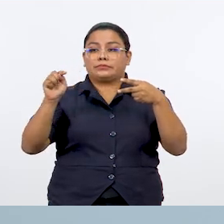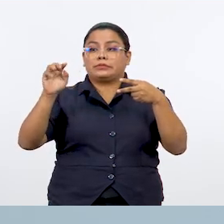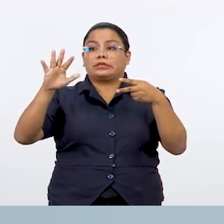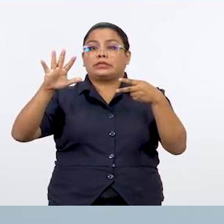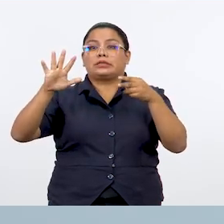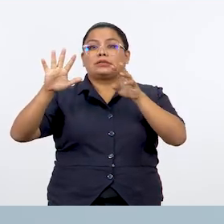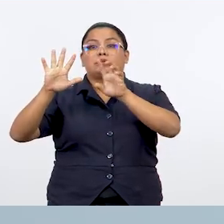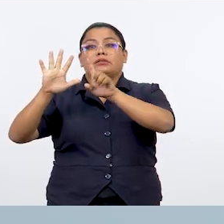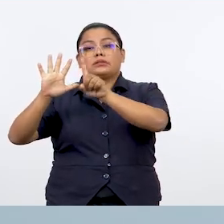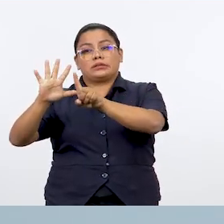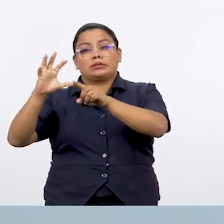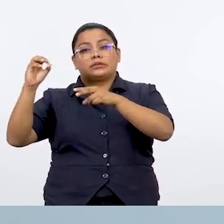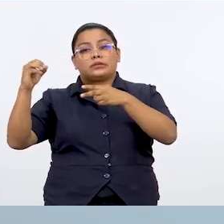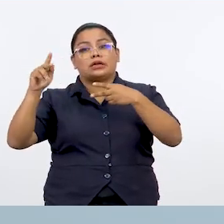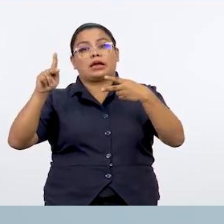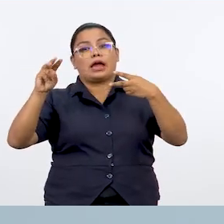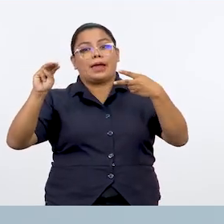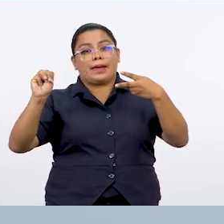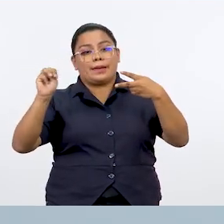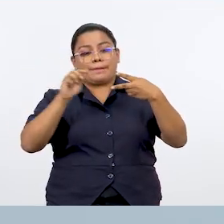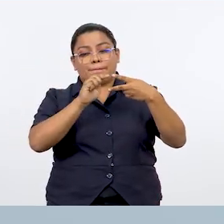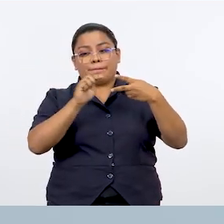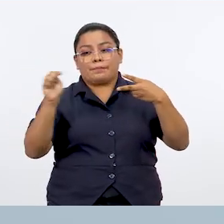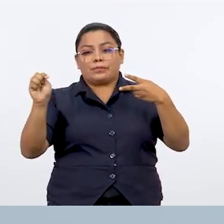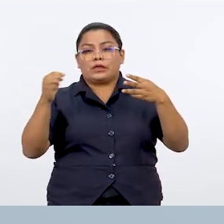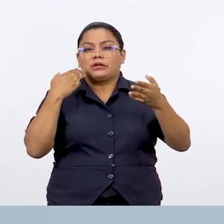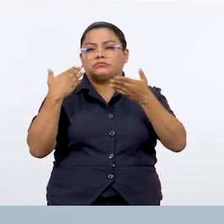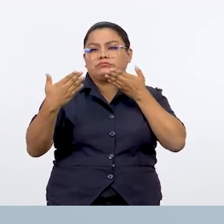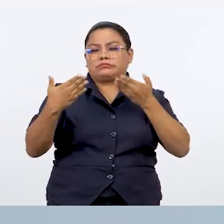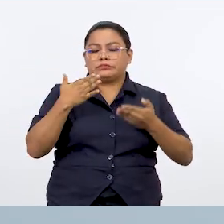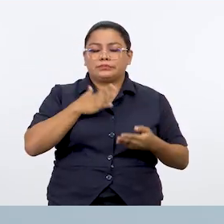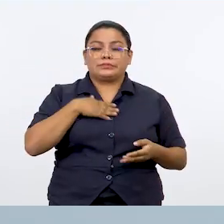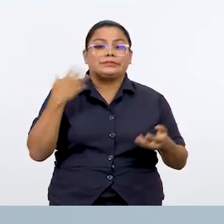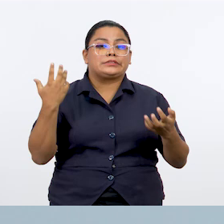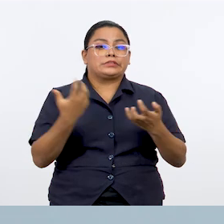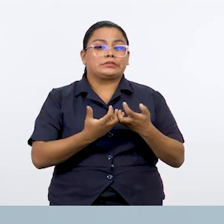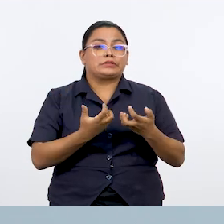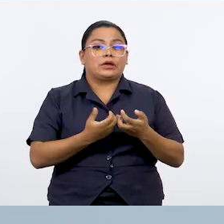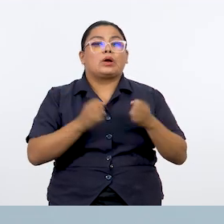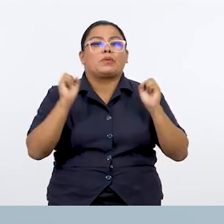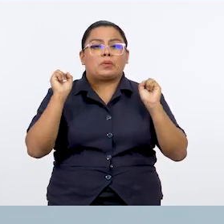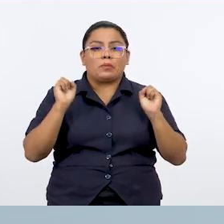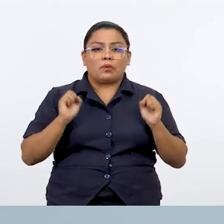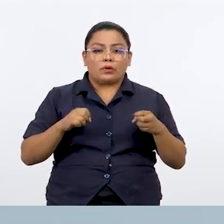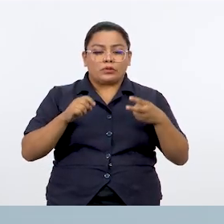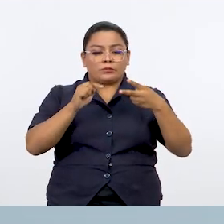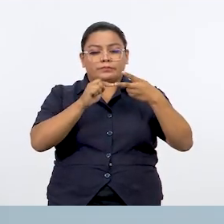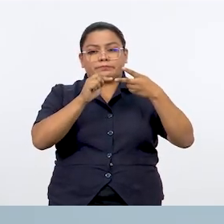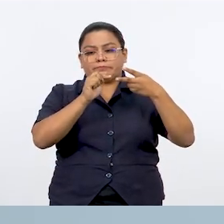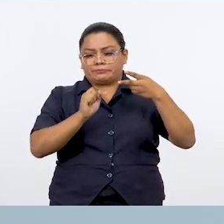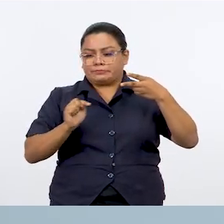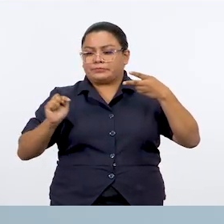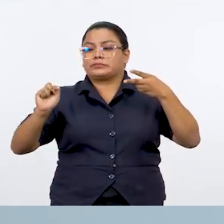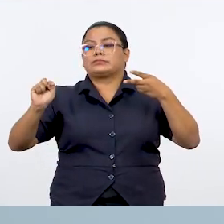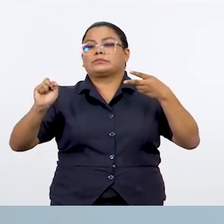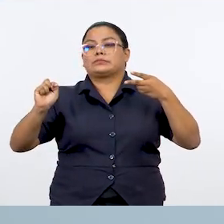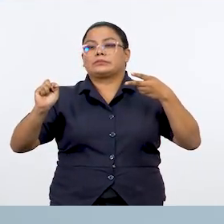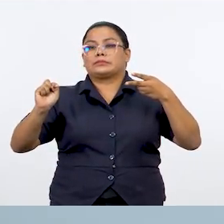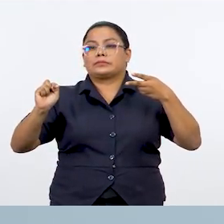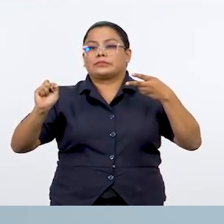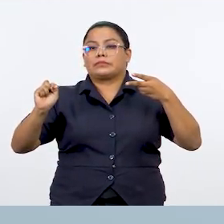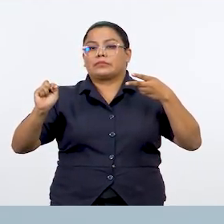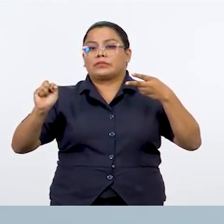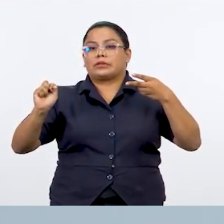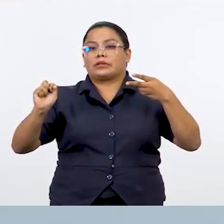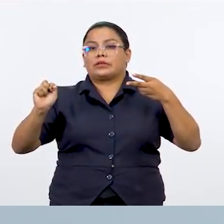560 kilómetros. Y como mencionó Alejandra en el caso anterior, para pasar de aquí hasta acá, deberíamos